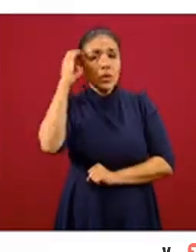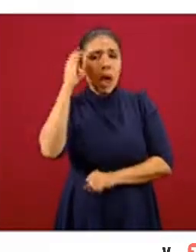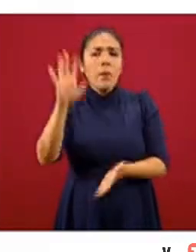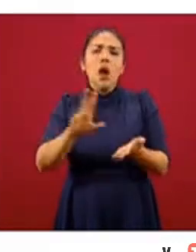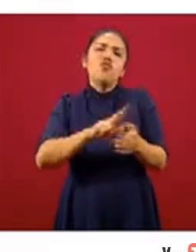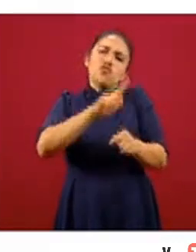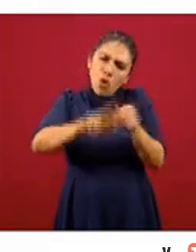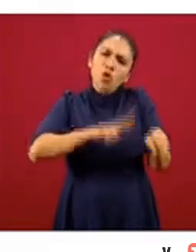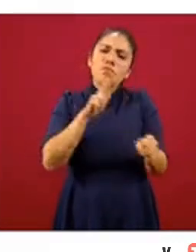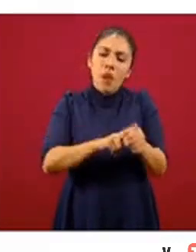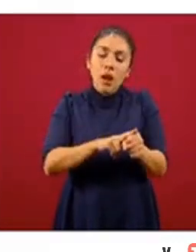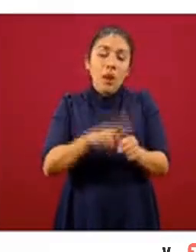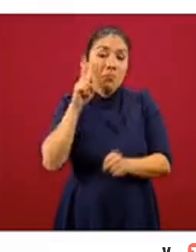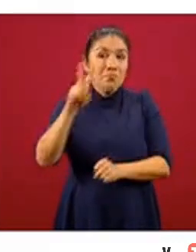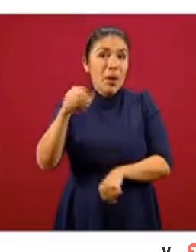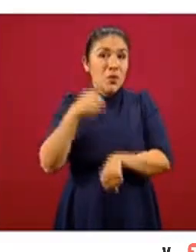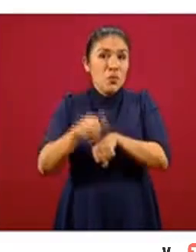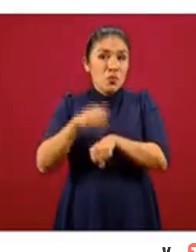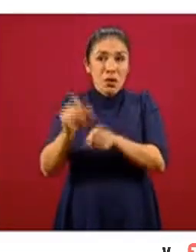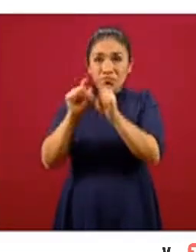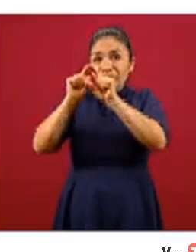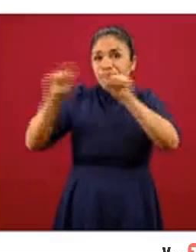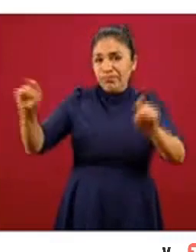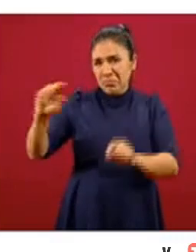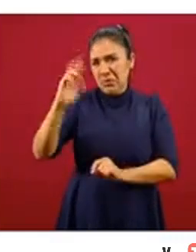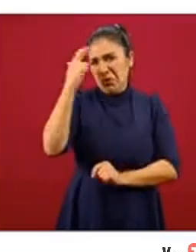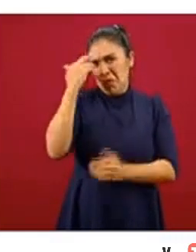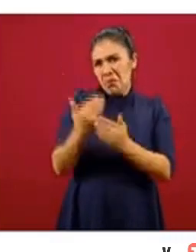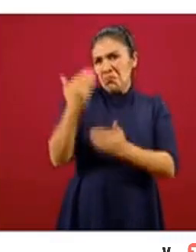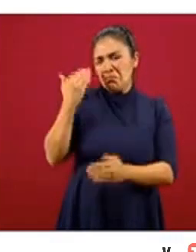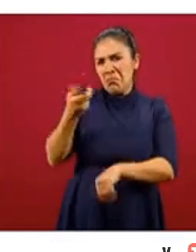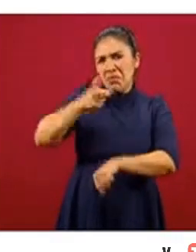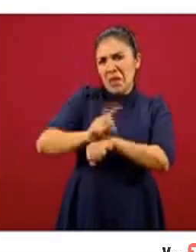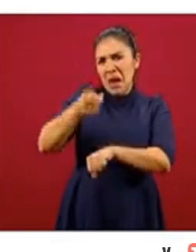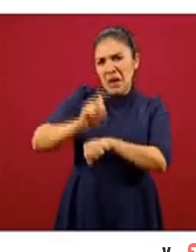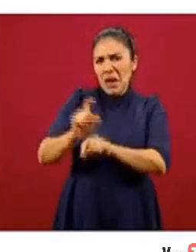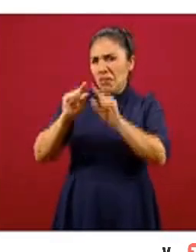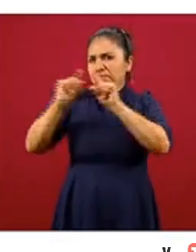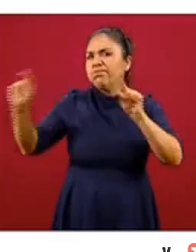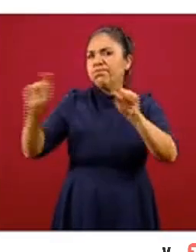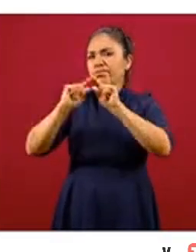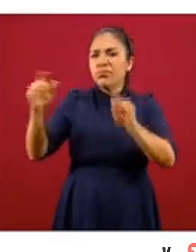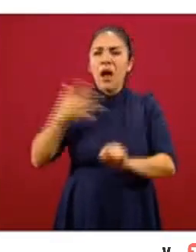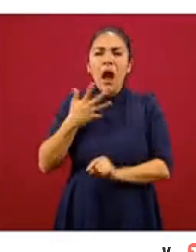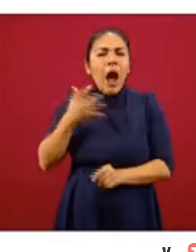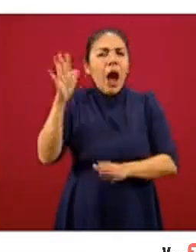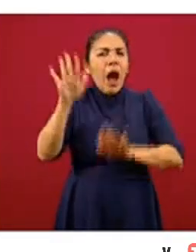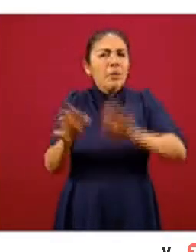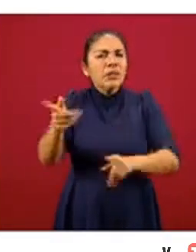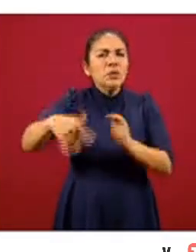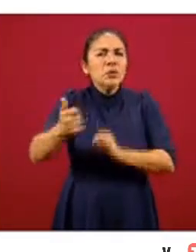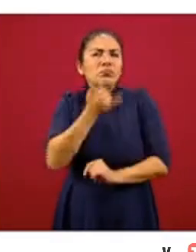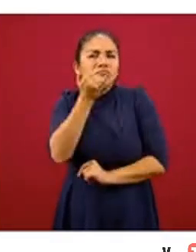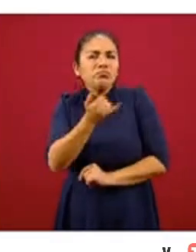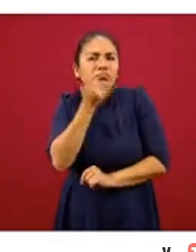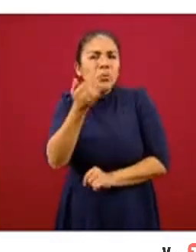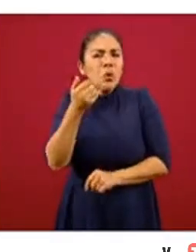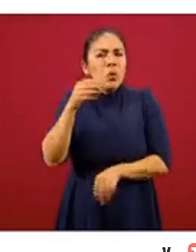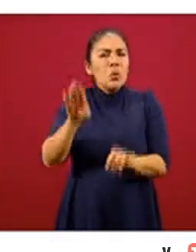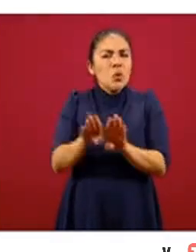Y aquí están los números, recordarán que las pusimos desde hace algunos días que existía esa inquietud, aquí están los números para que los puedan